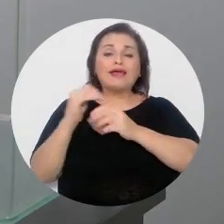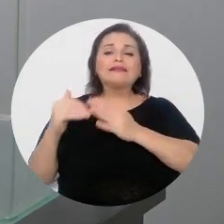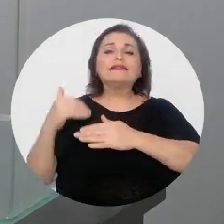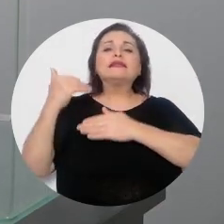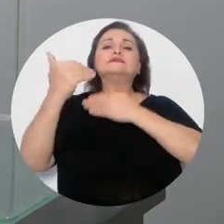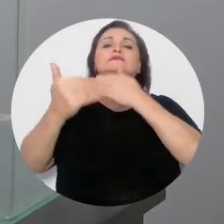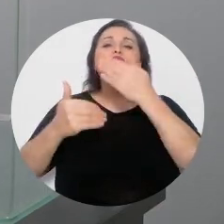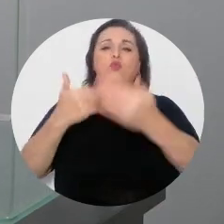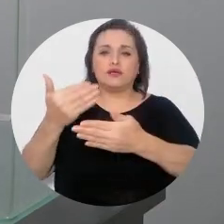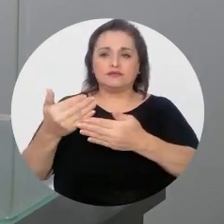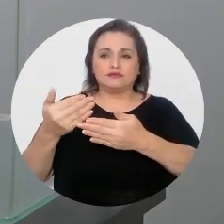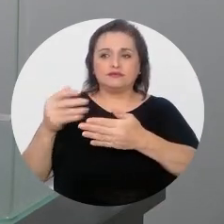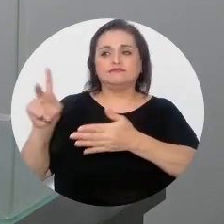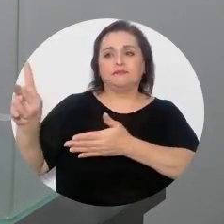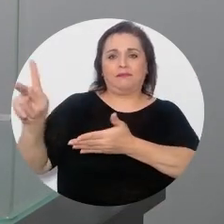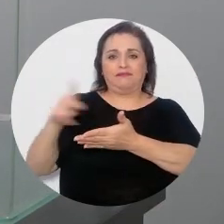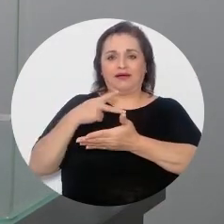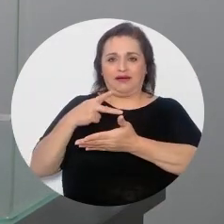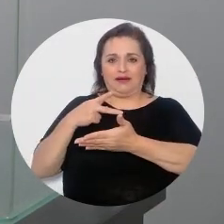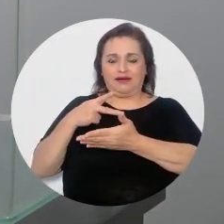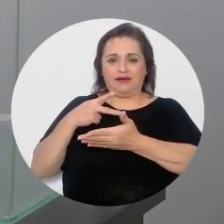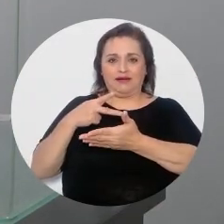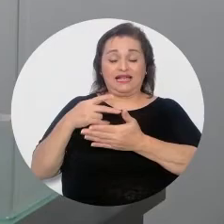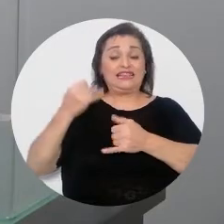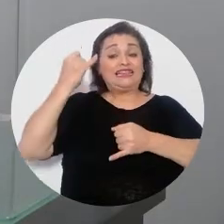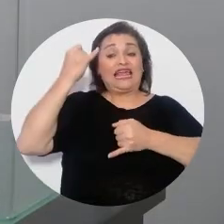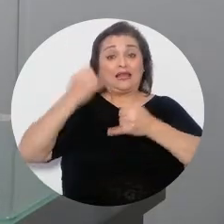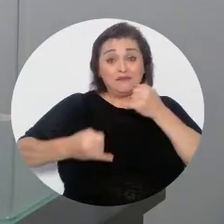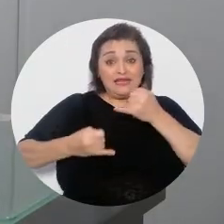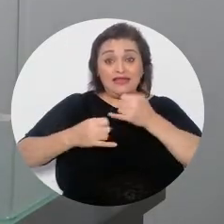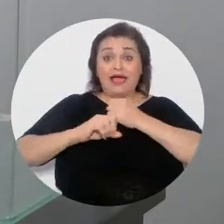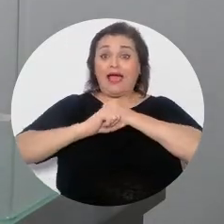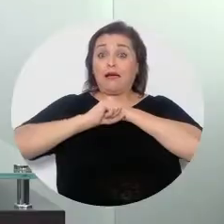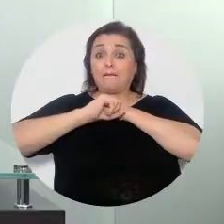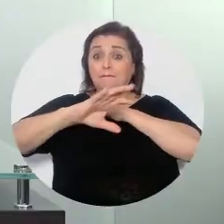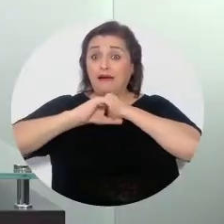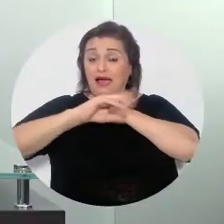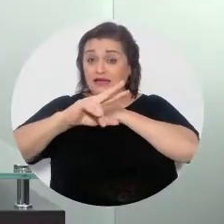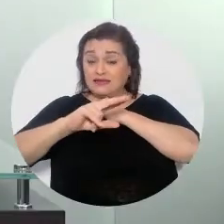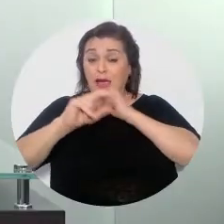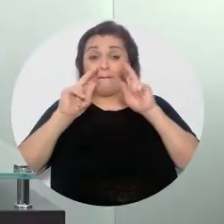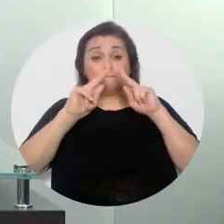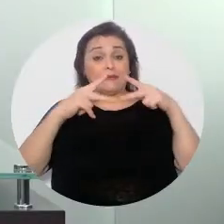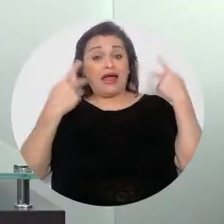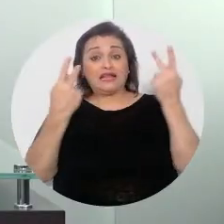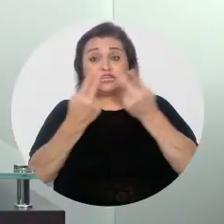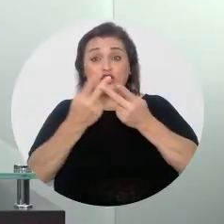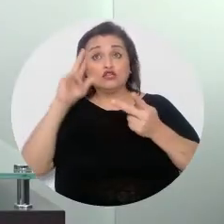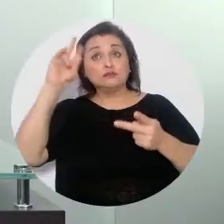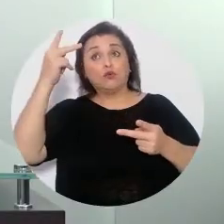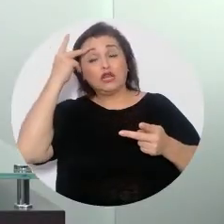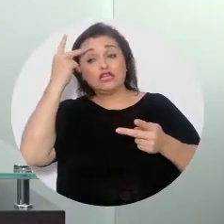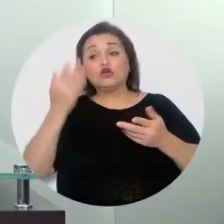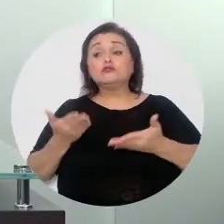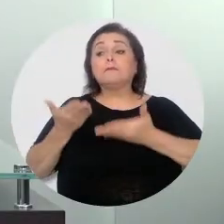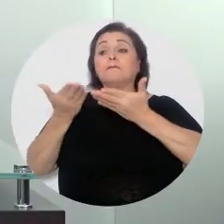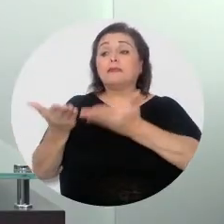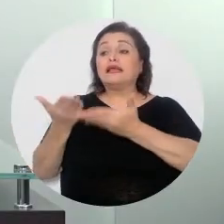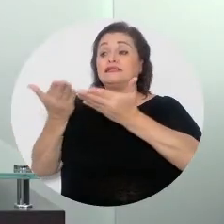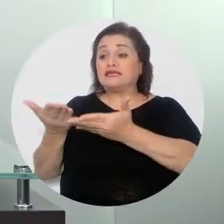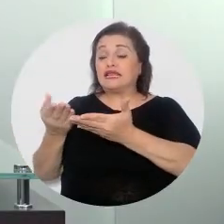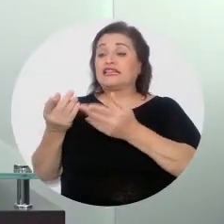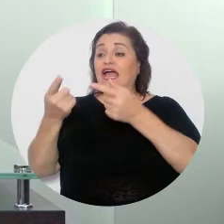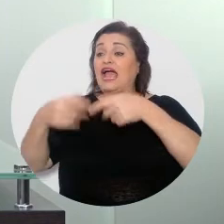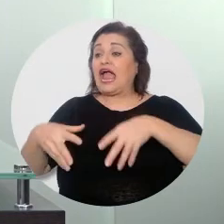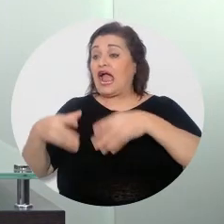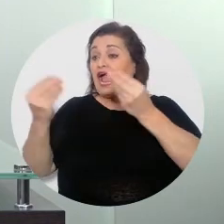funciona a manera de reembolso, es decir, luego de terminada la campaña y de que los partidos políticos presentan